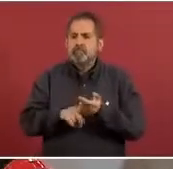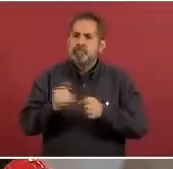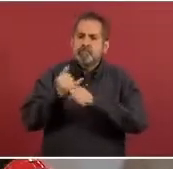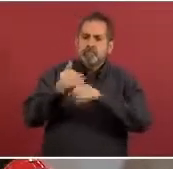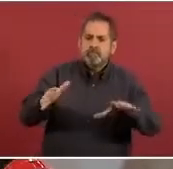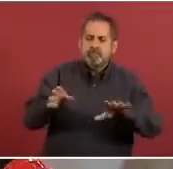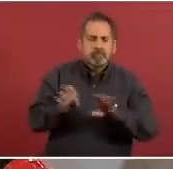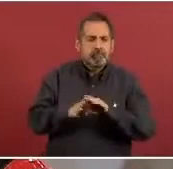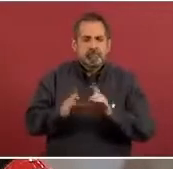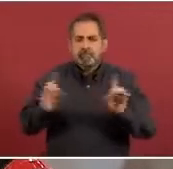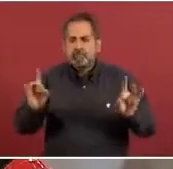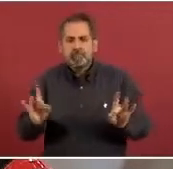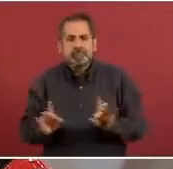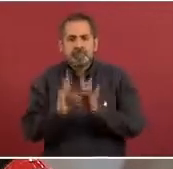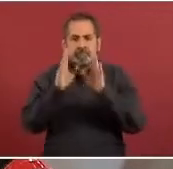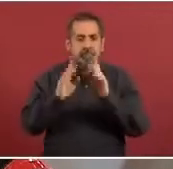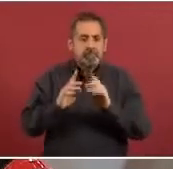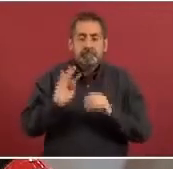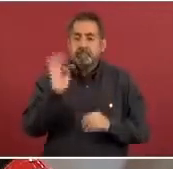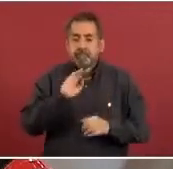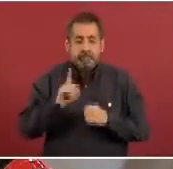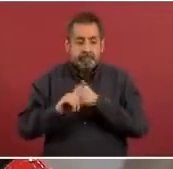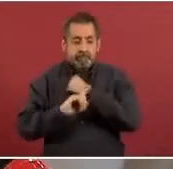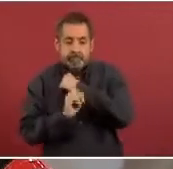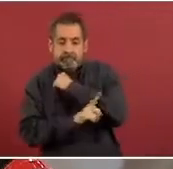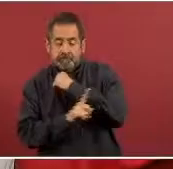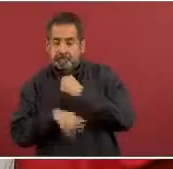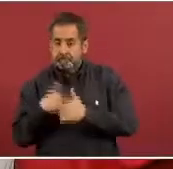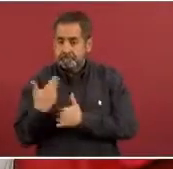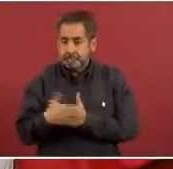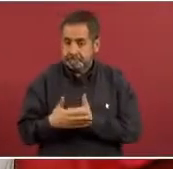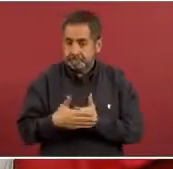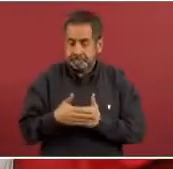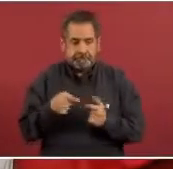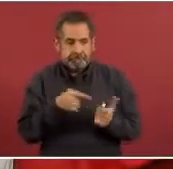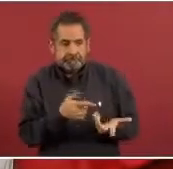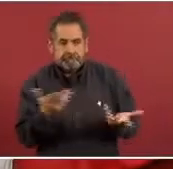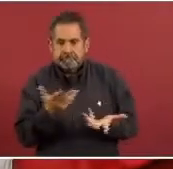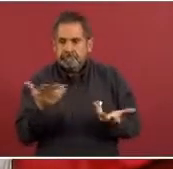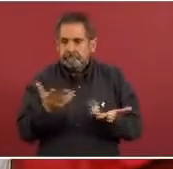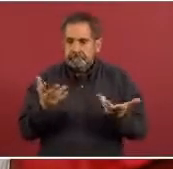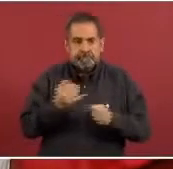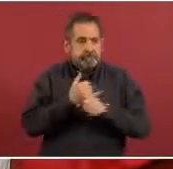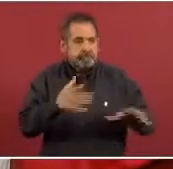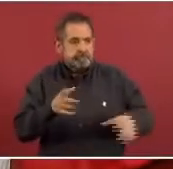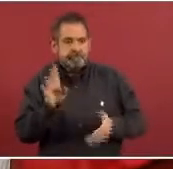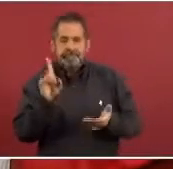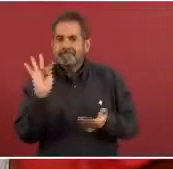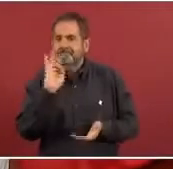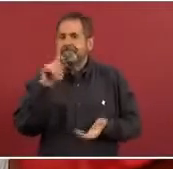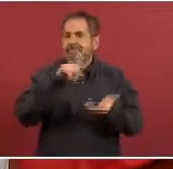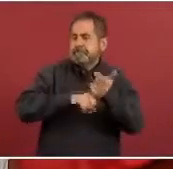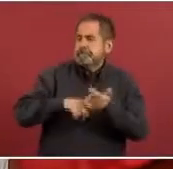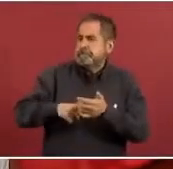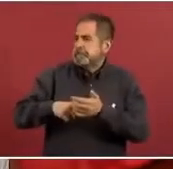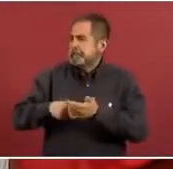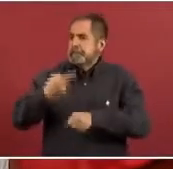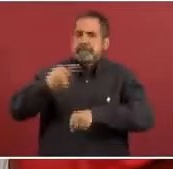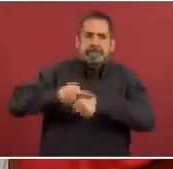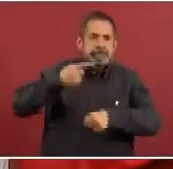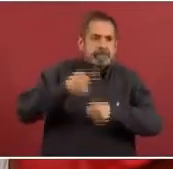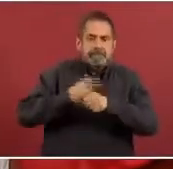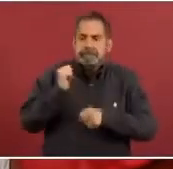sobre signos de alarma durante el embarazo y sobre la información de posibles complicaciones que pueden ocurrir